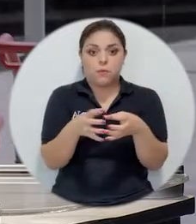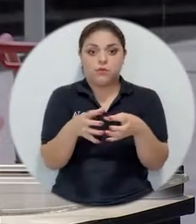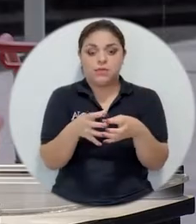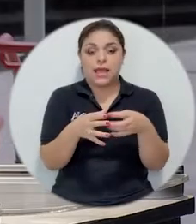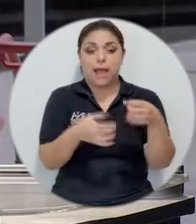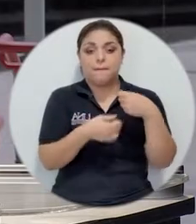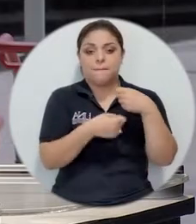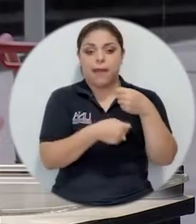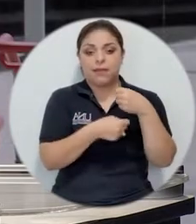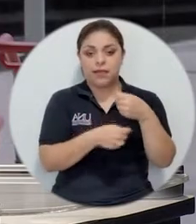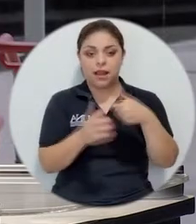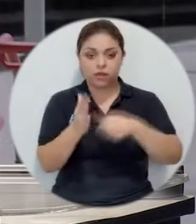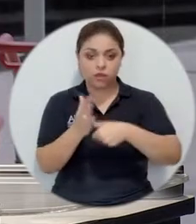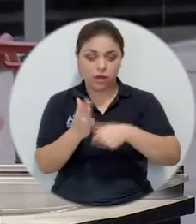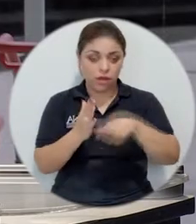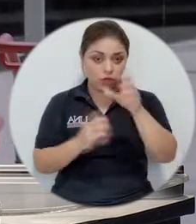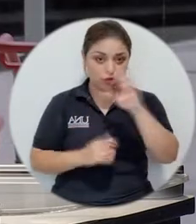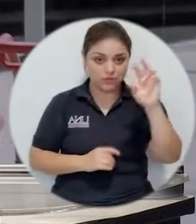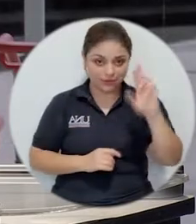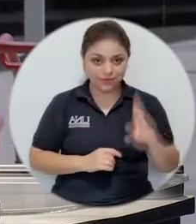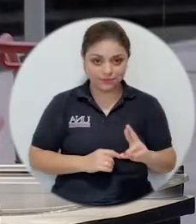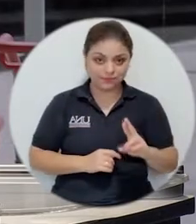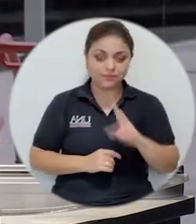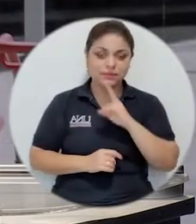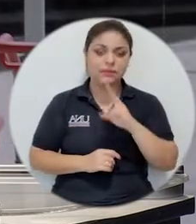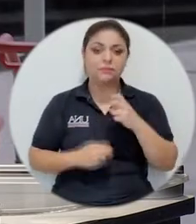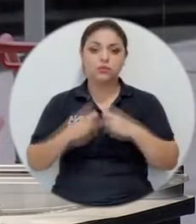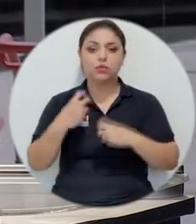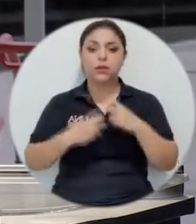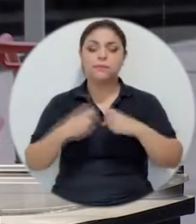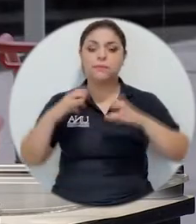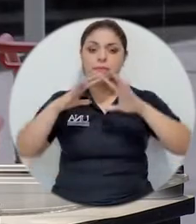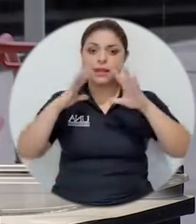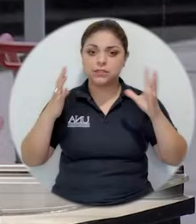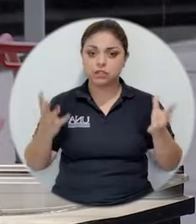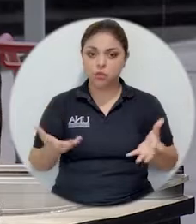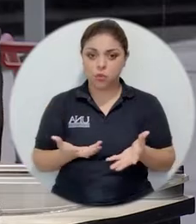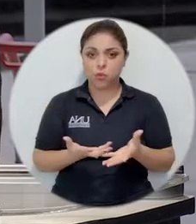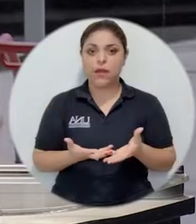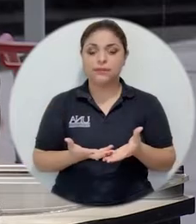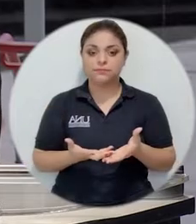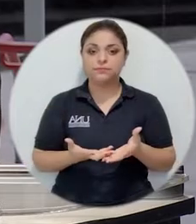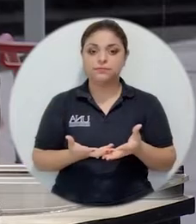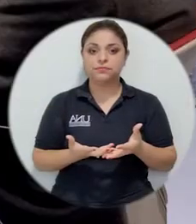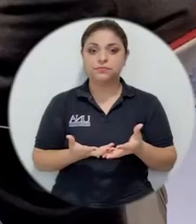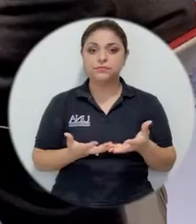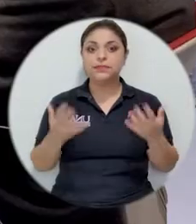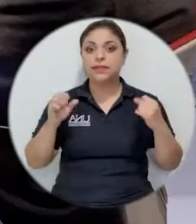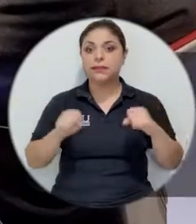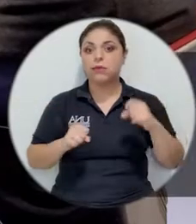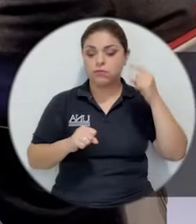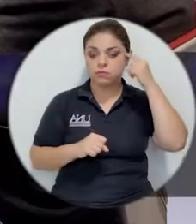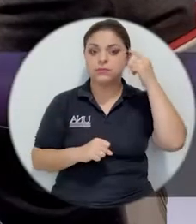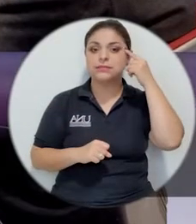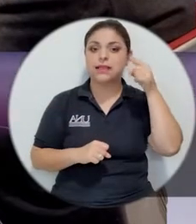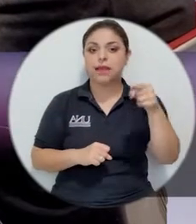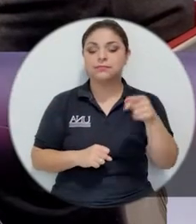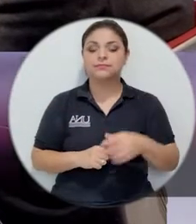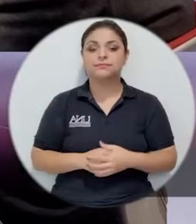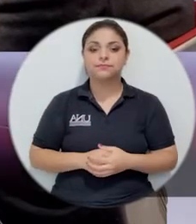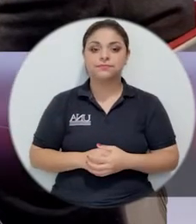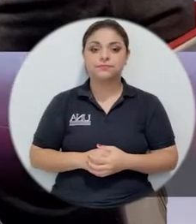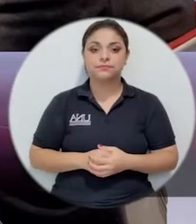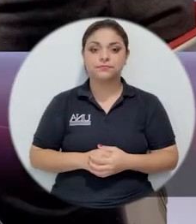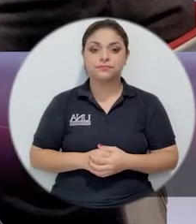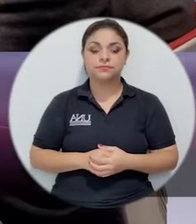Rica. Entonces el problema es más global de lo que podríamos pensar. ¿Y qué tal ha sido la